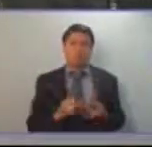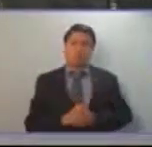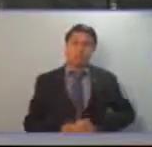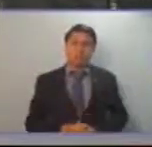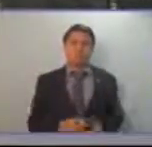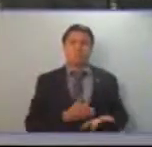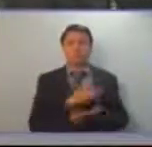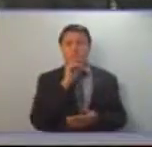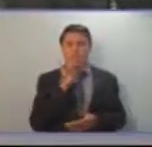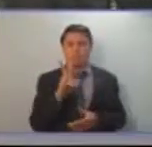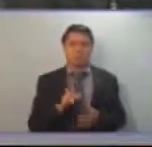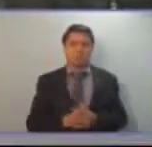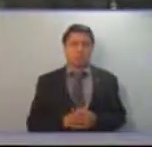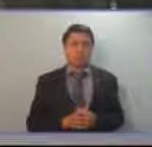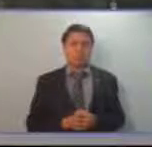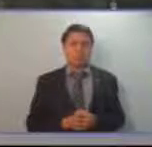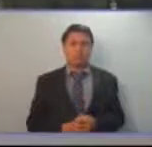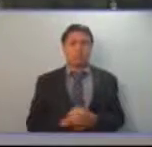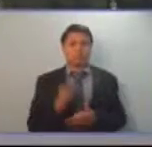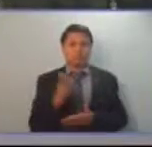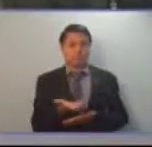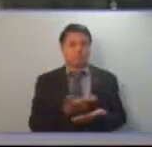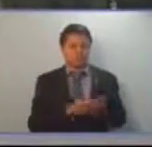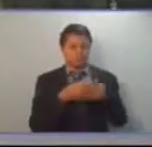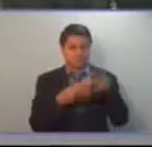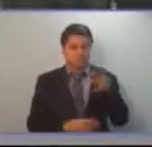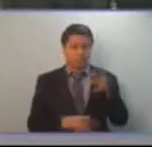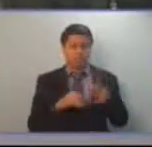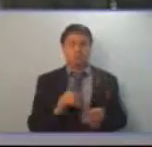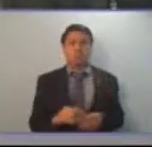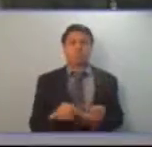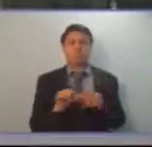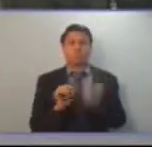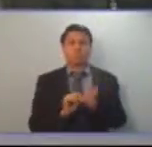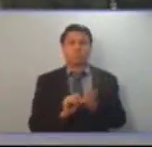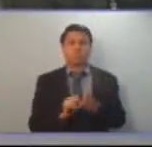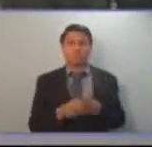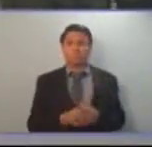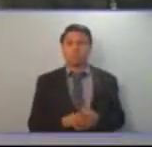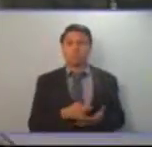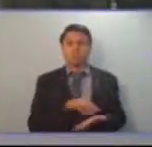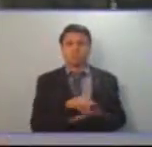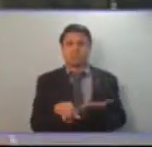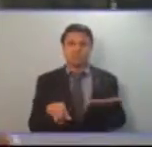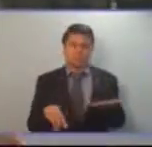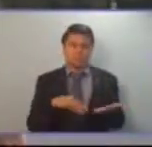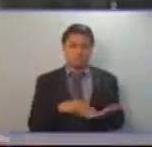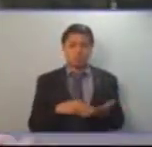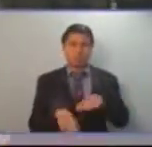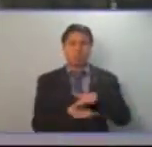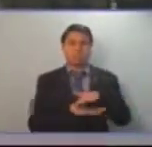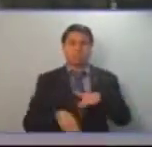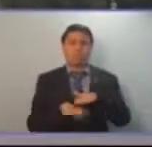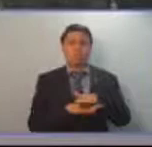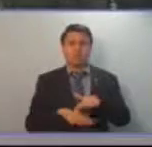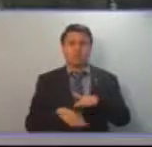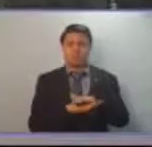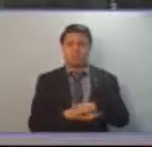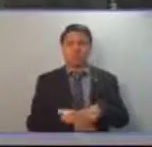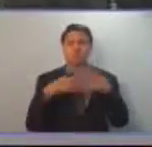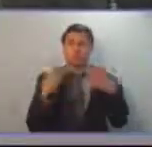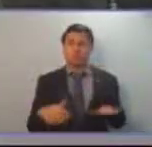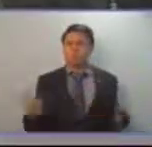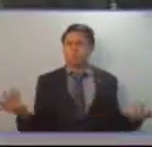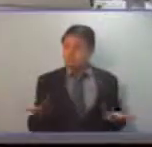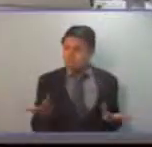el FMLN, por su plataforma legislativa, por su plataforma municipal, basado en lo que hemos hecho